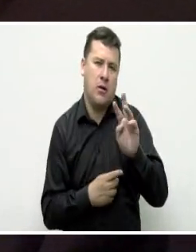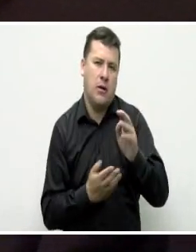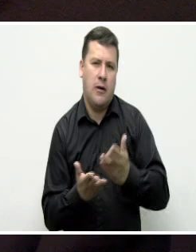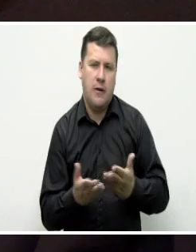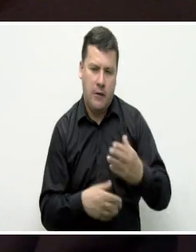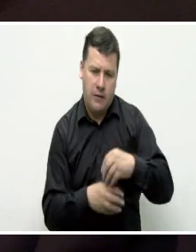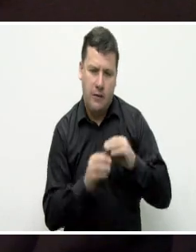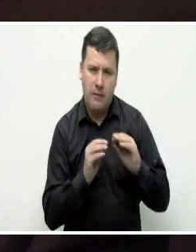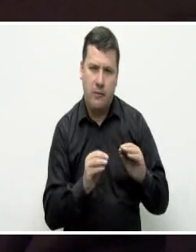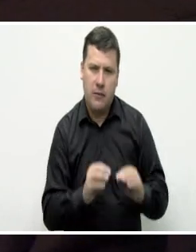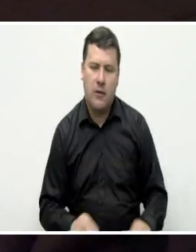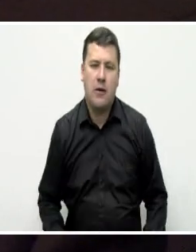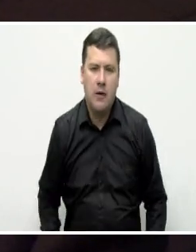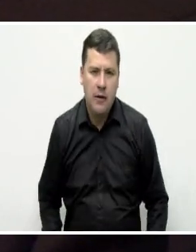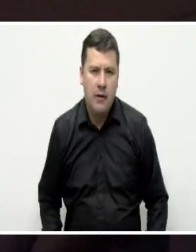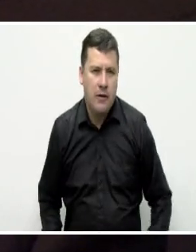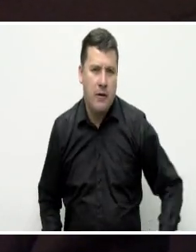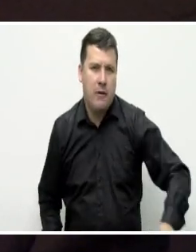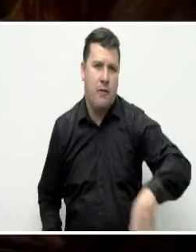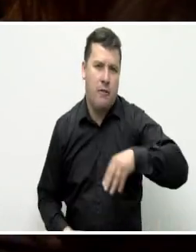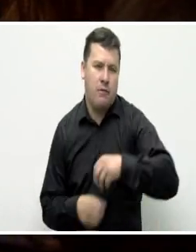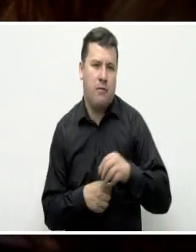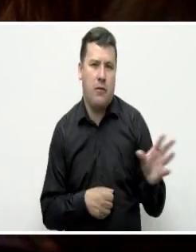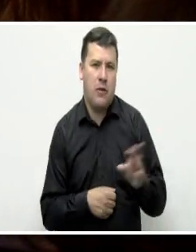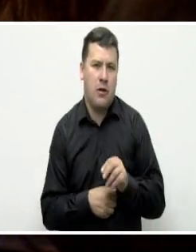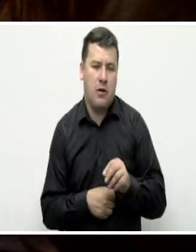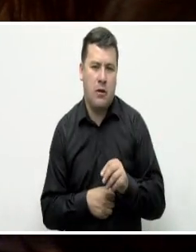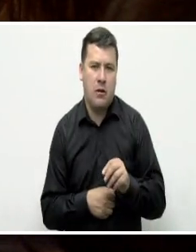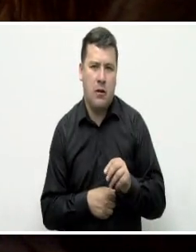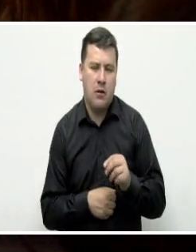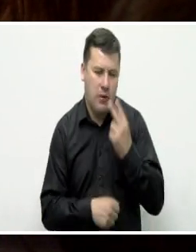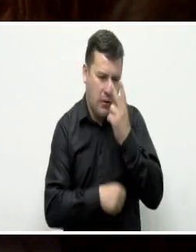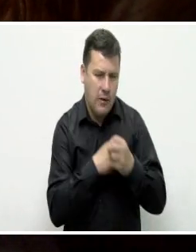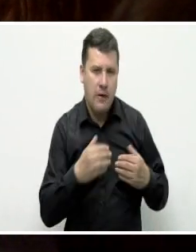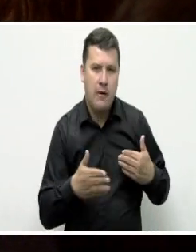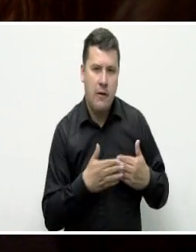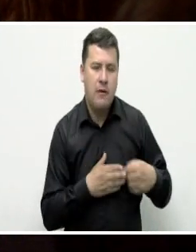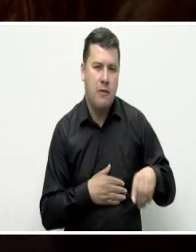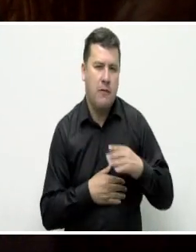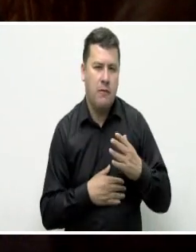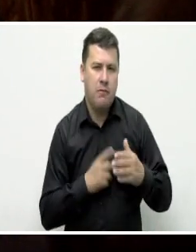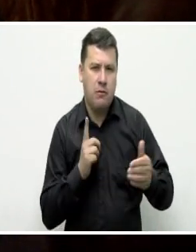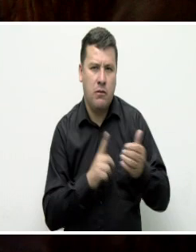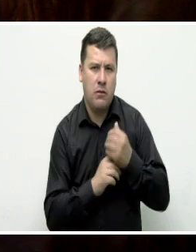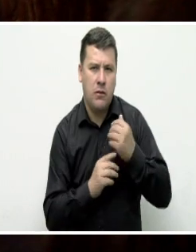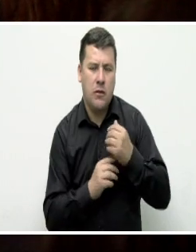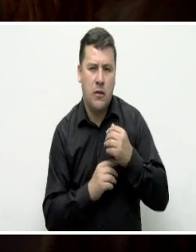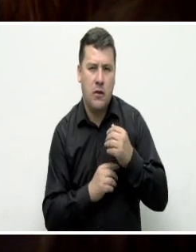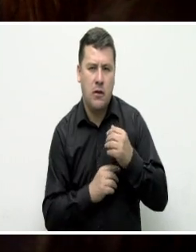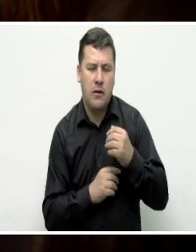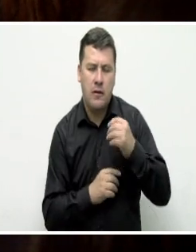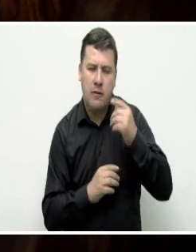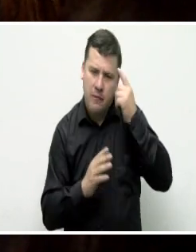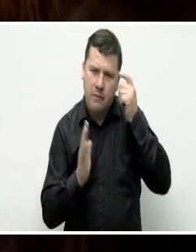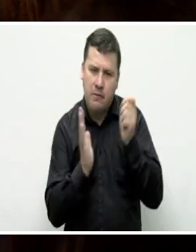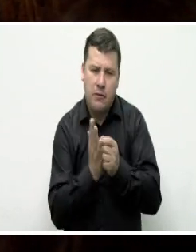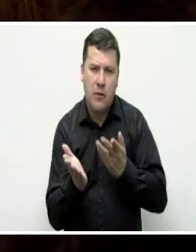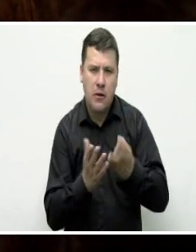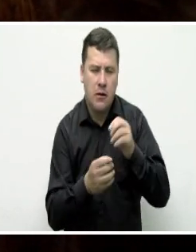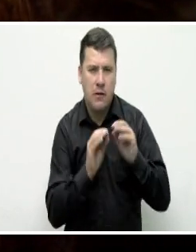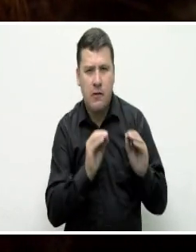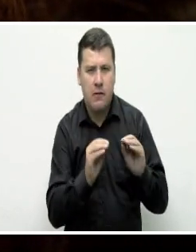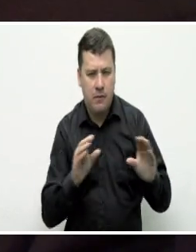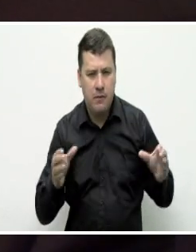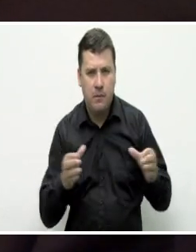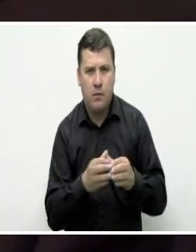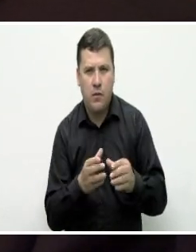servidores capacitados. Como lo hemos hecho todos los últimos 2 años, hemos expedido unas guías que han servido de capacitación